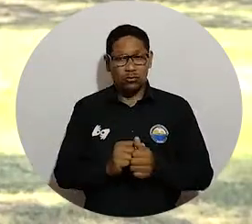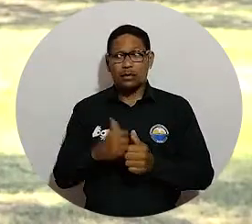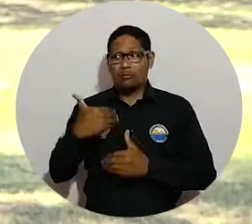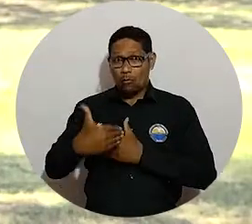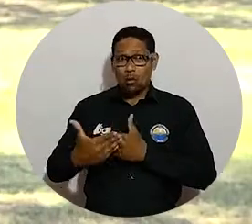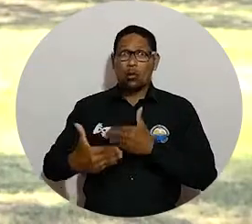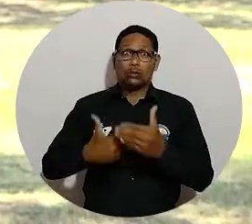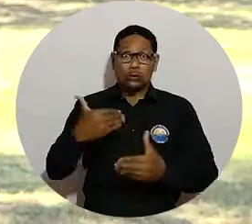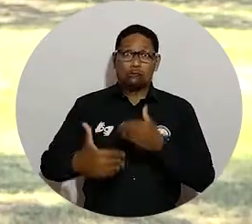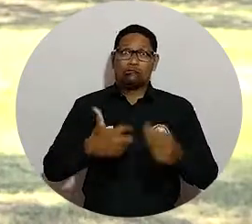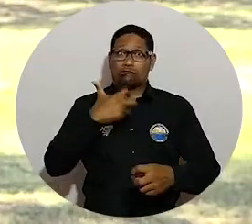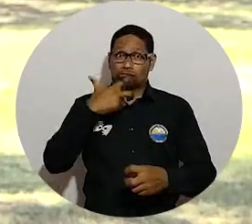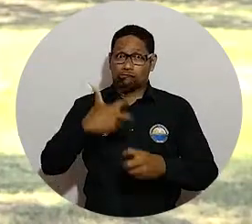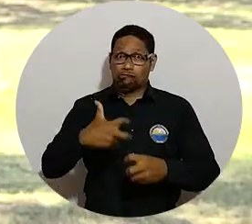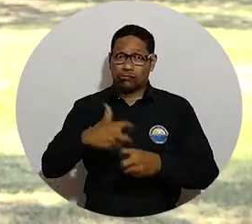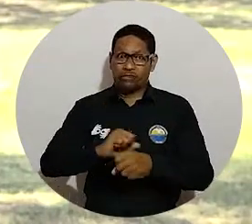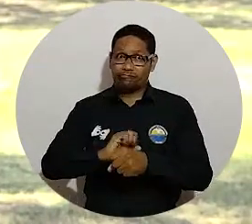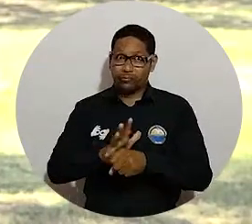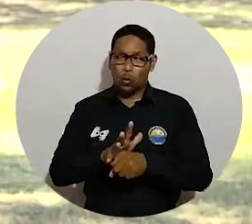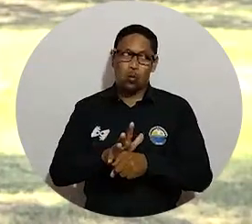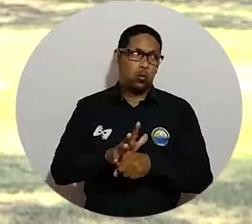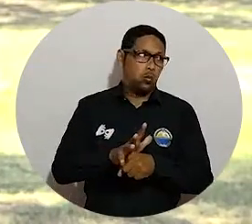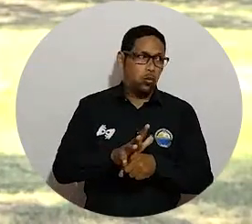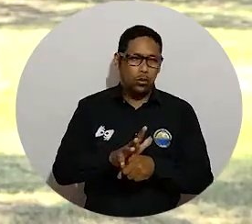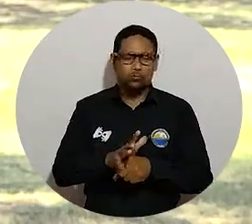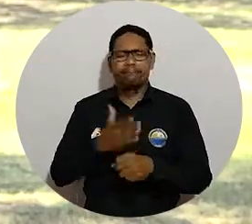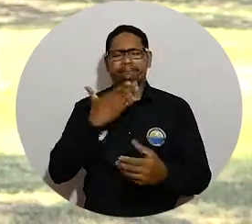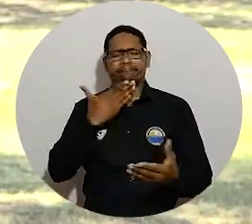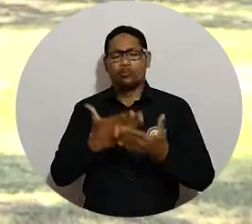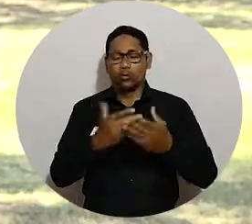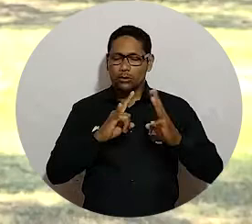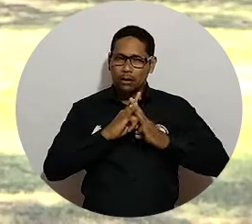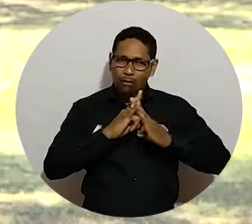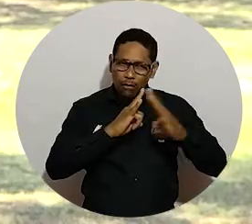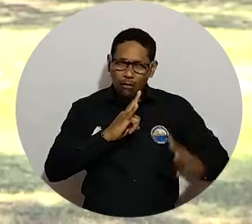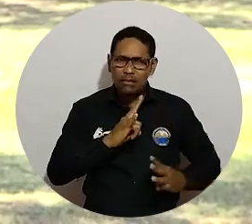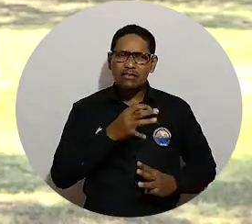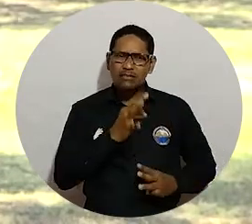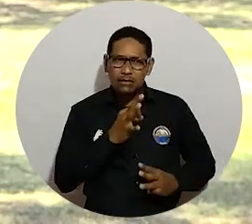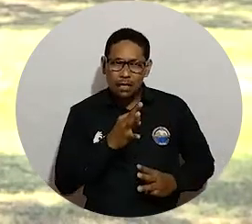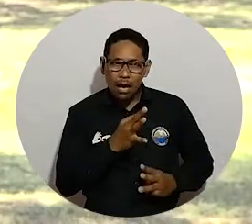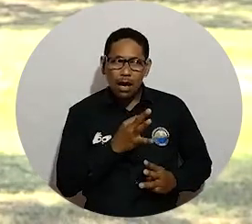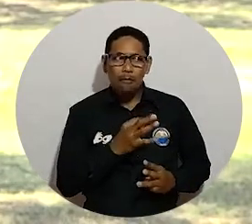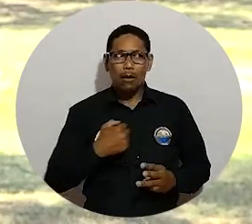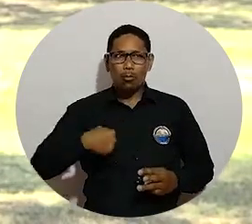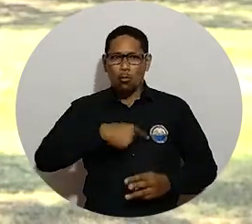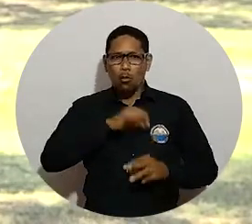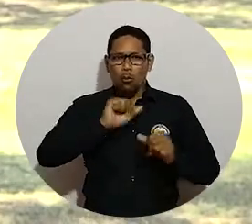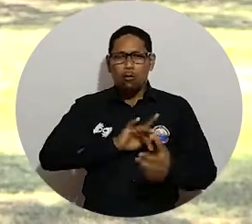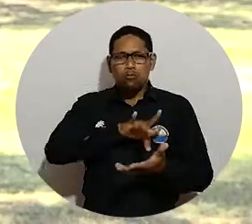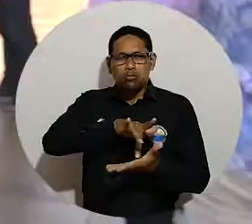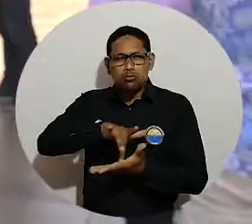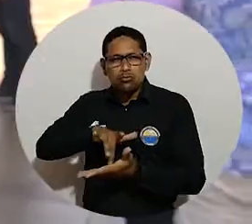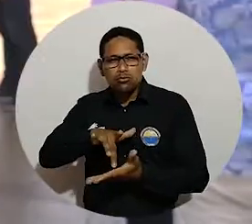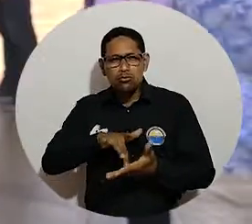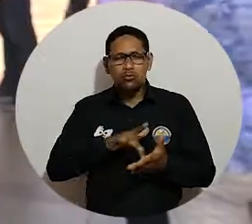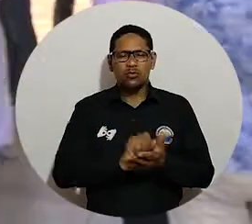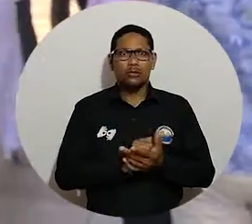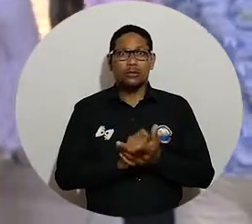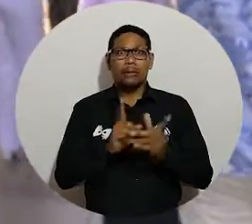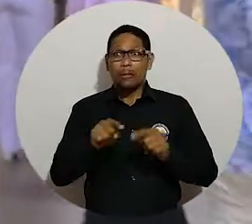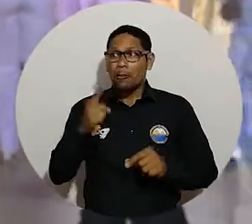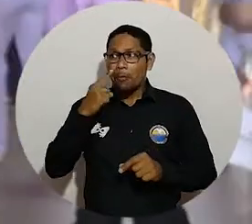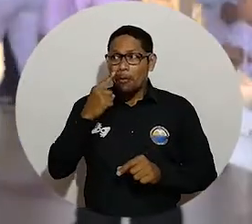que hemos estado viviendo como fue la pandemia, y le damos muchas gracias a la Universidad del Magdalena por habernos permitido tener nuestra ceremonia. Y pues